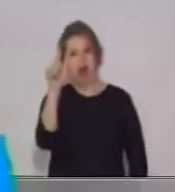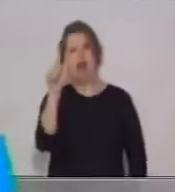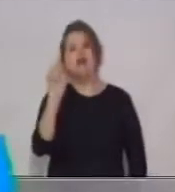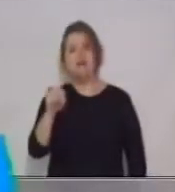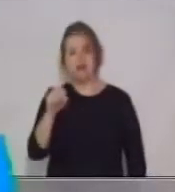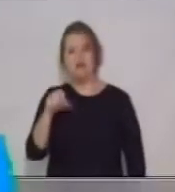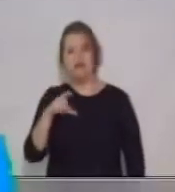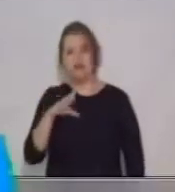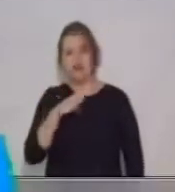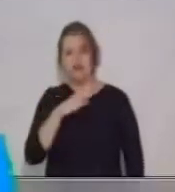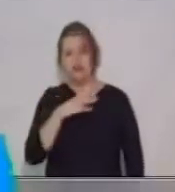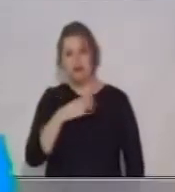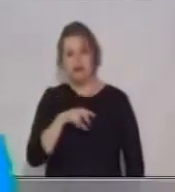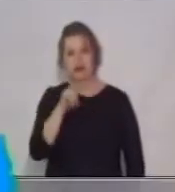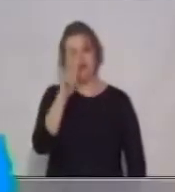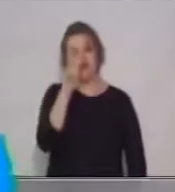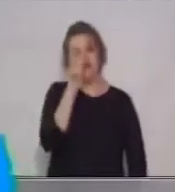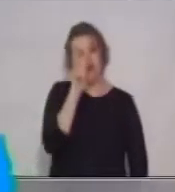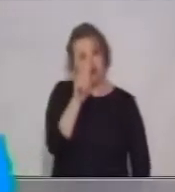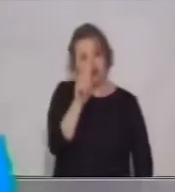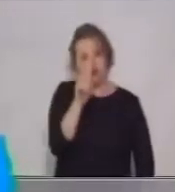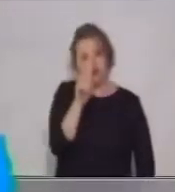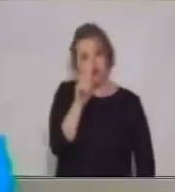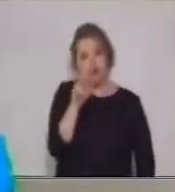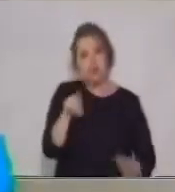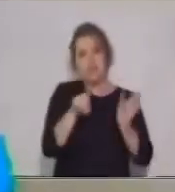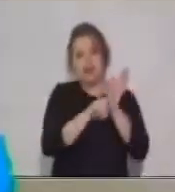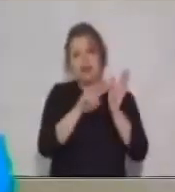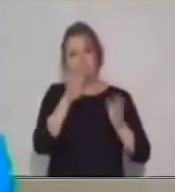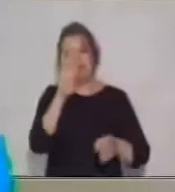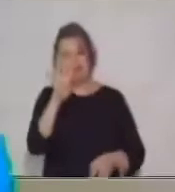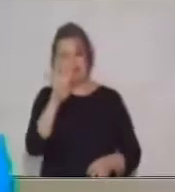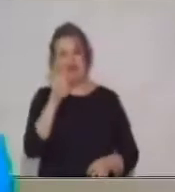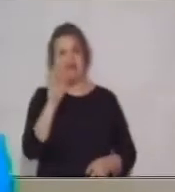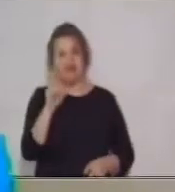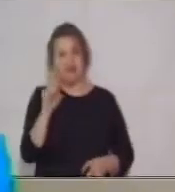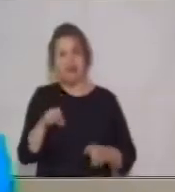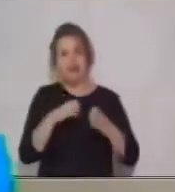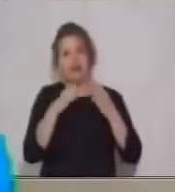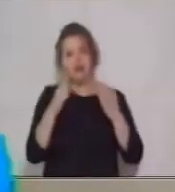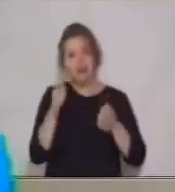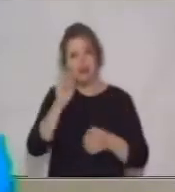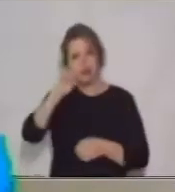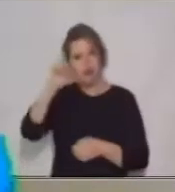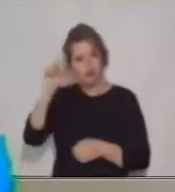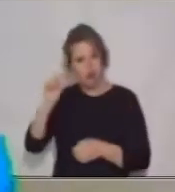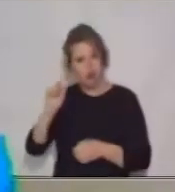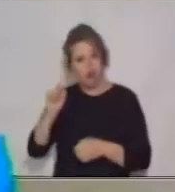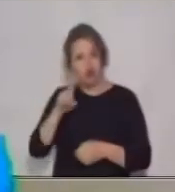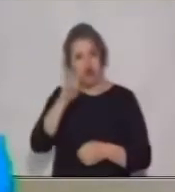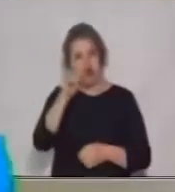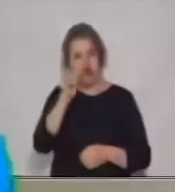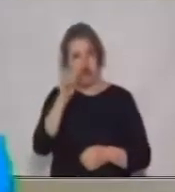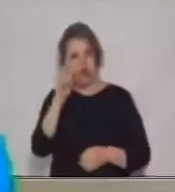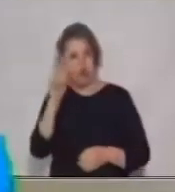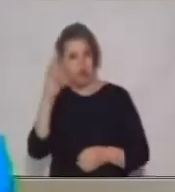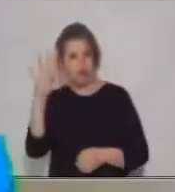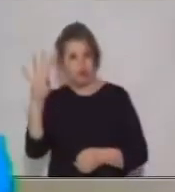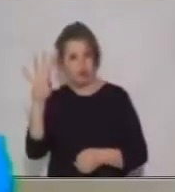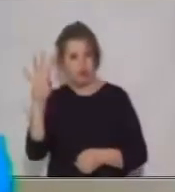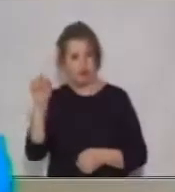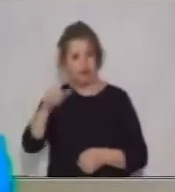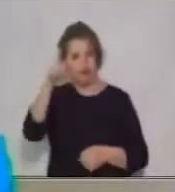que son parte de la parábola. Entonces vamos a tener 1, 2, 3, 4. Llegamos aquí, 1, 2, 3, 4, hacia